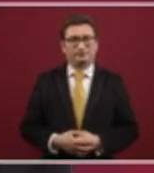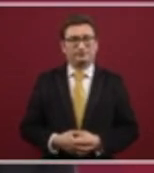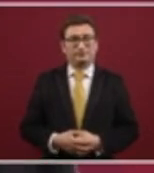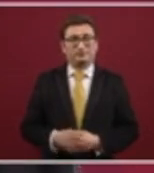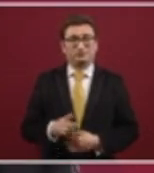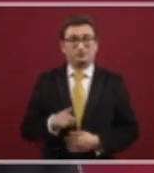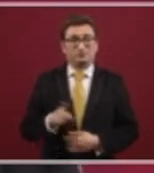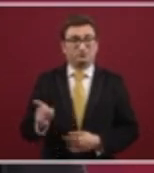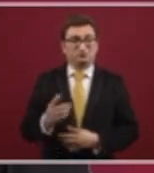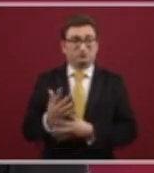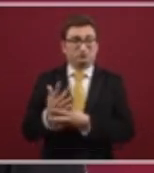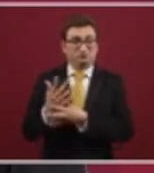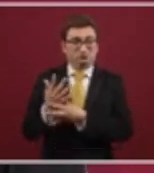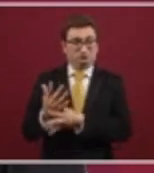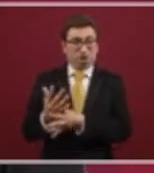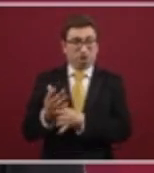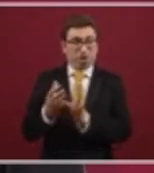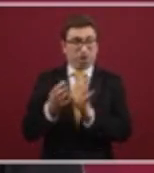argumentar